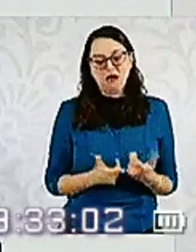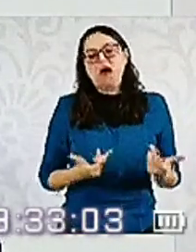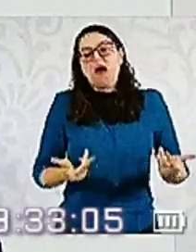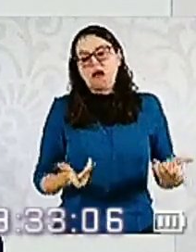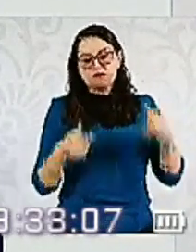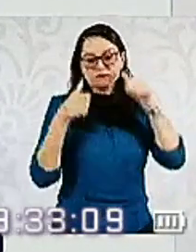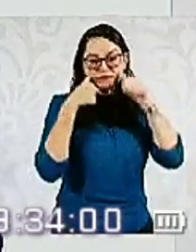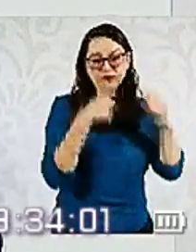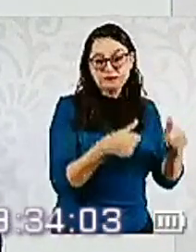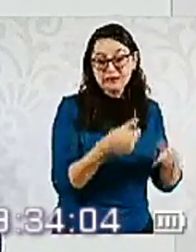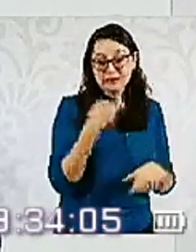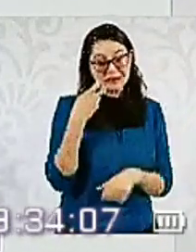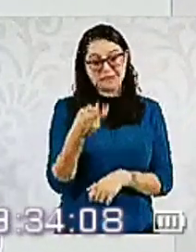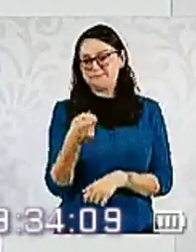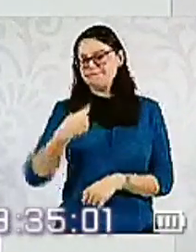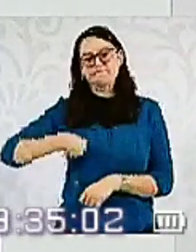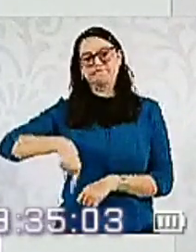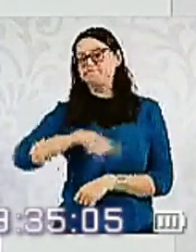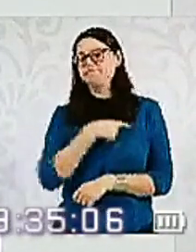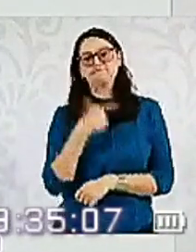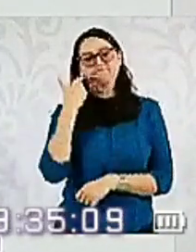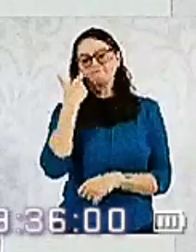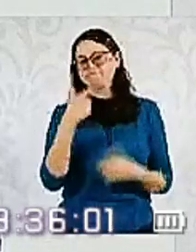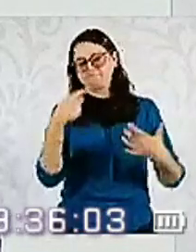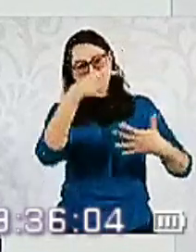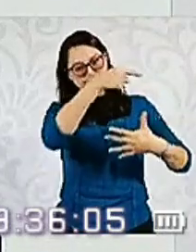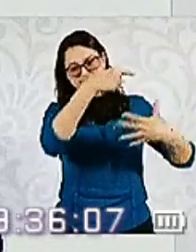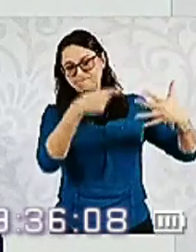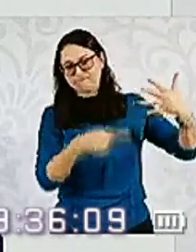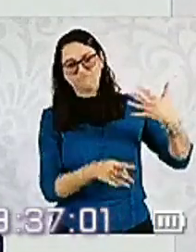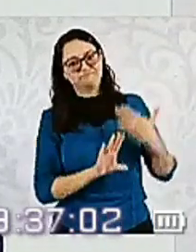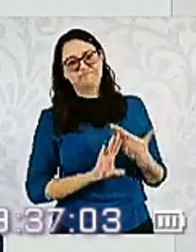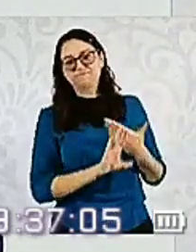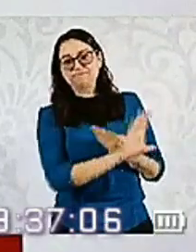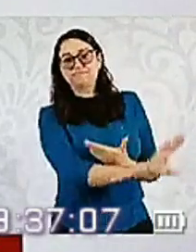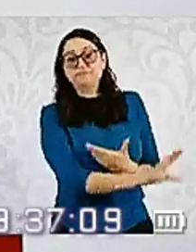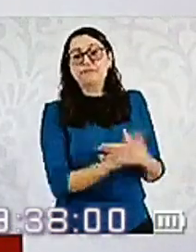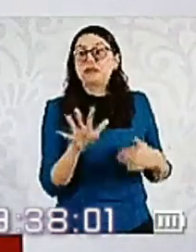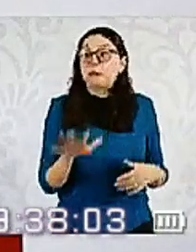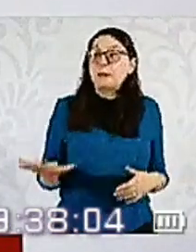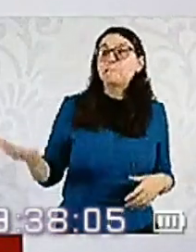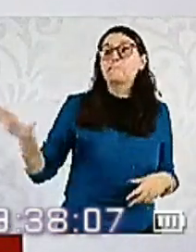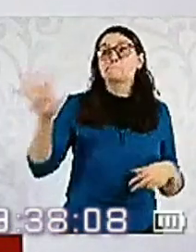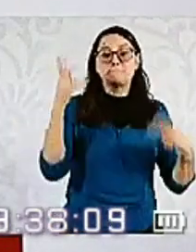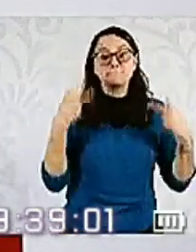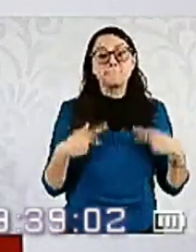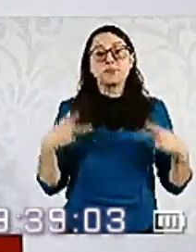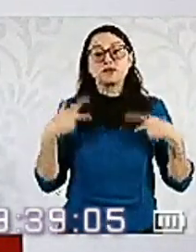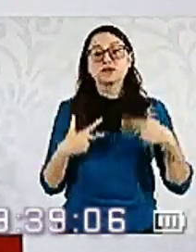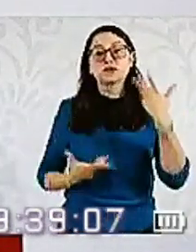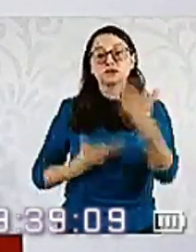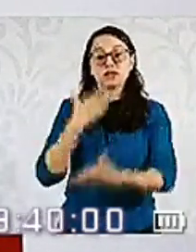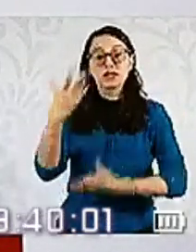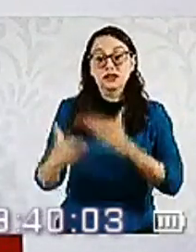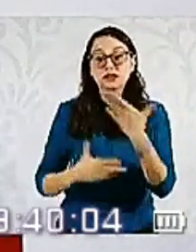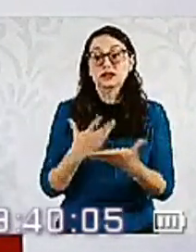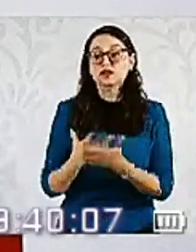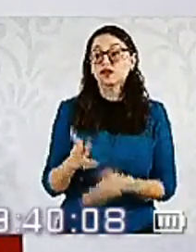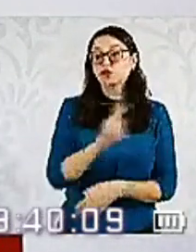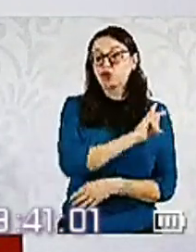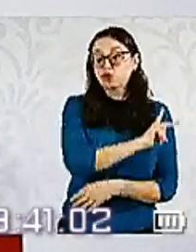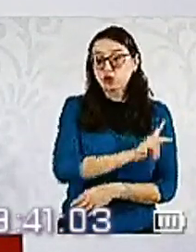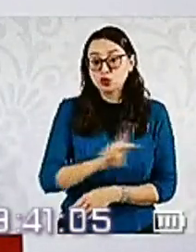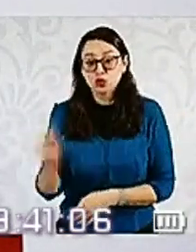corrupción. Y nosotros no queremos eso, nosotros trabajamos para la gente, queremos darle servicio a todo el pueblo de México